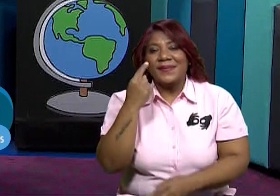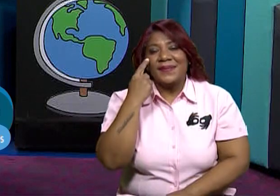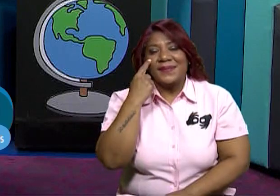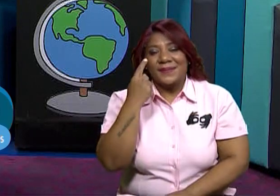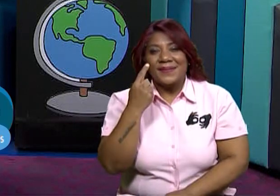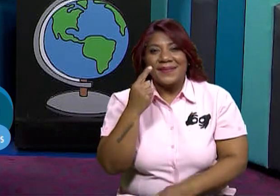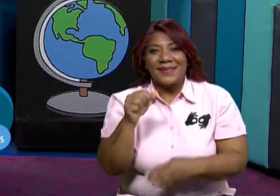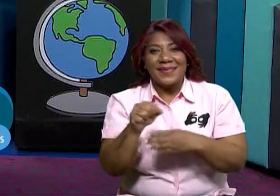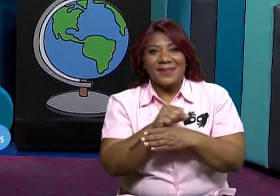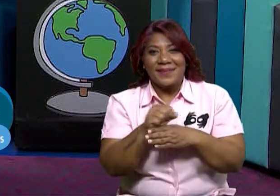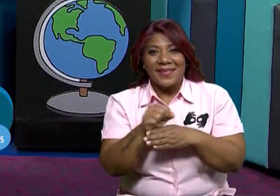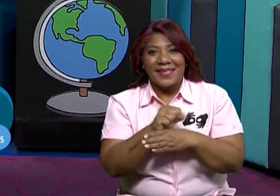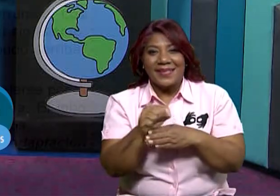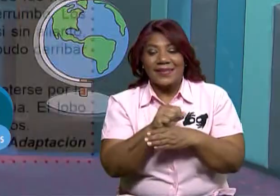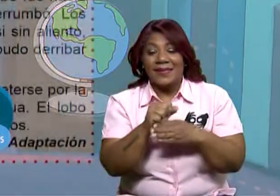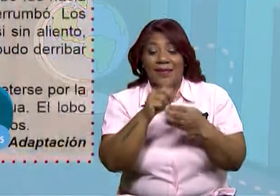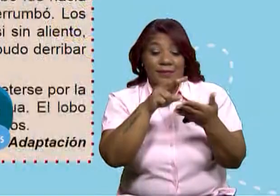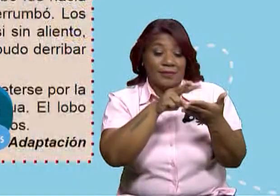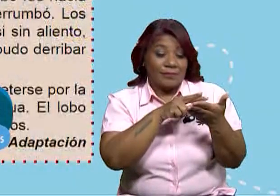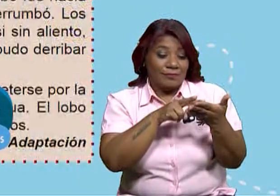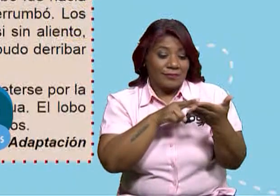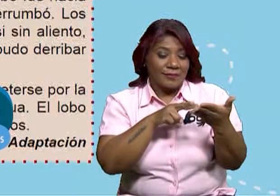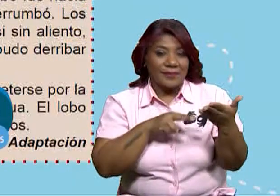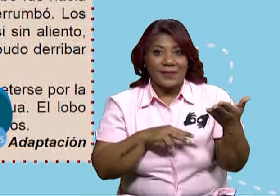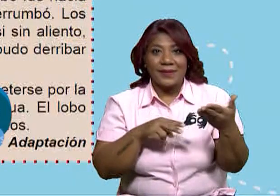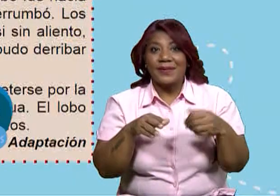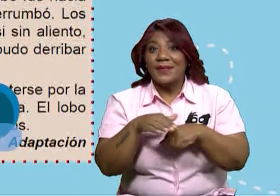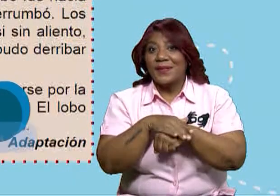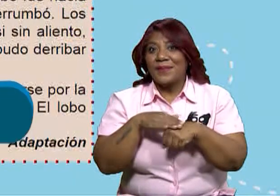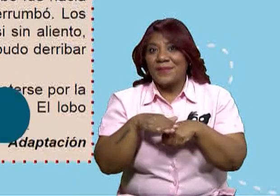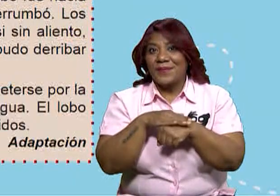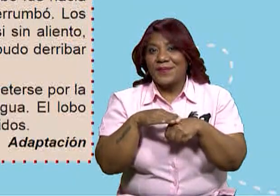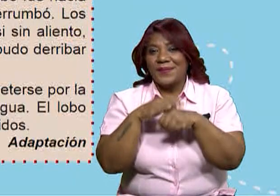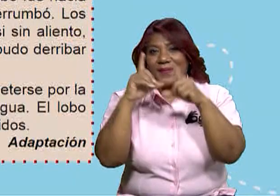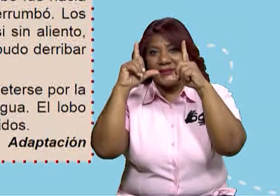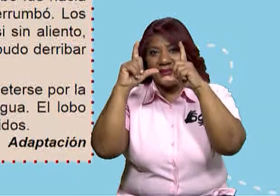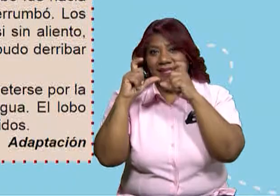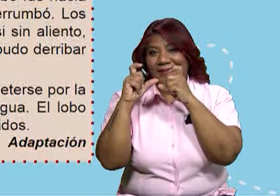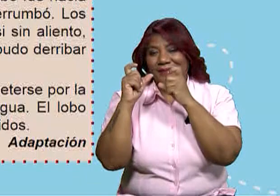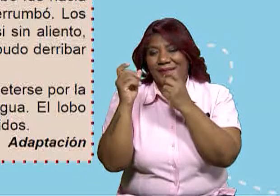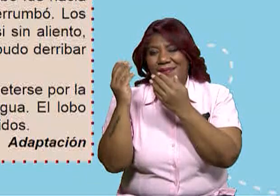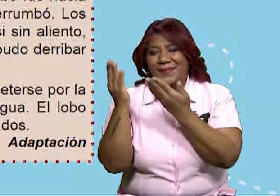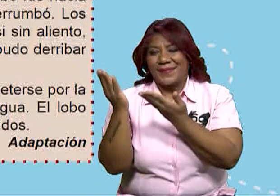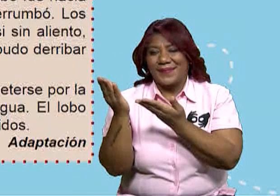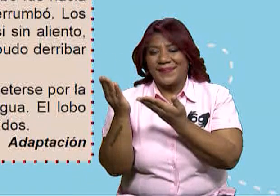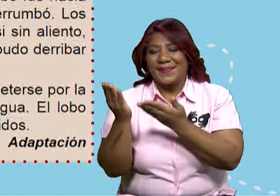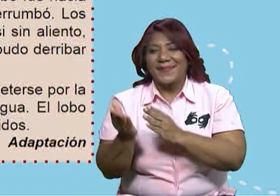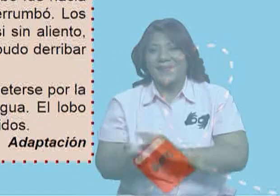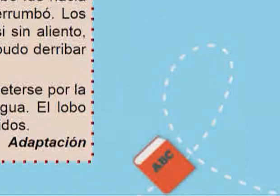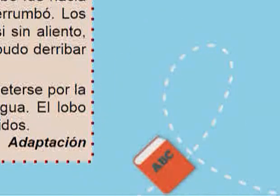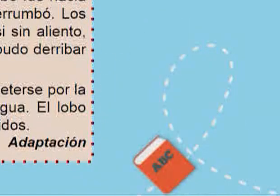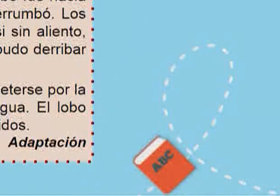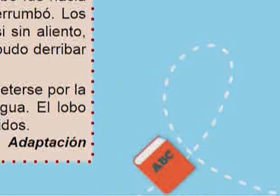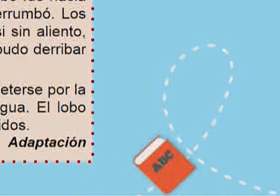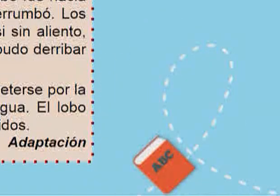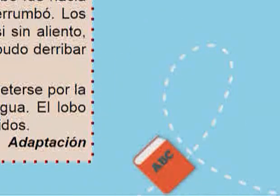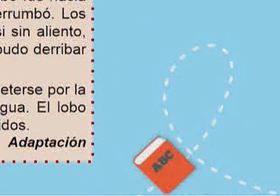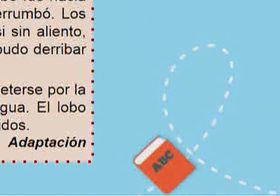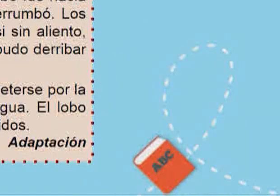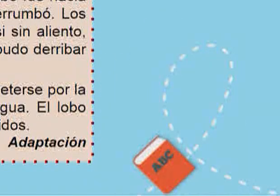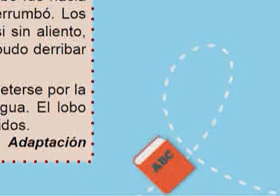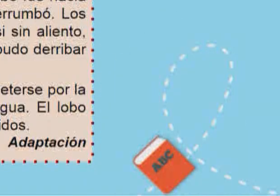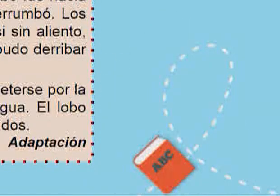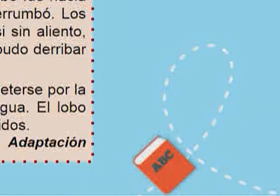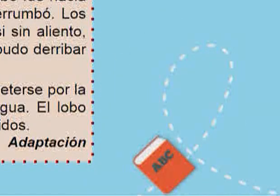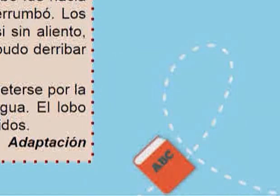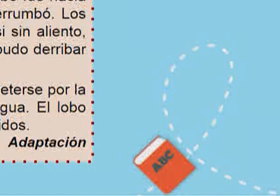a practicar un poco de lectura. Le van a tomar captura de pantalla para que en casa lean la historia de los tres